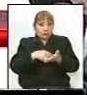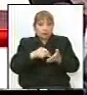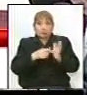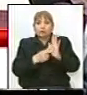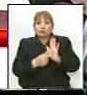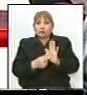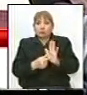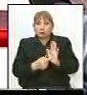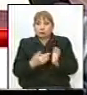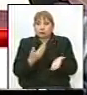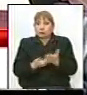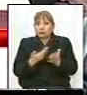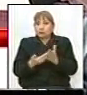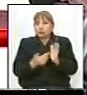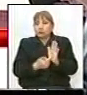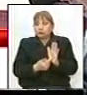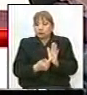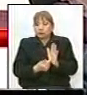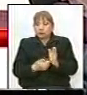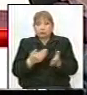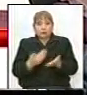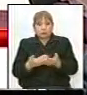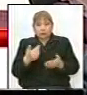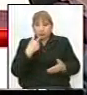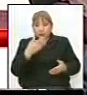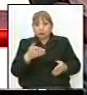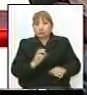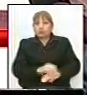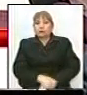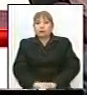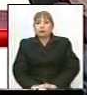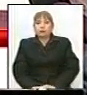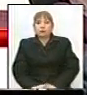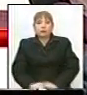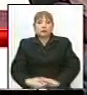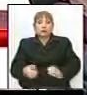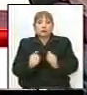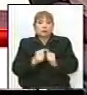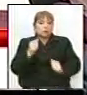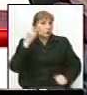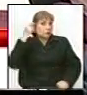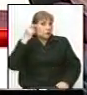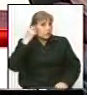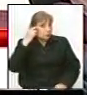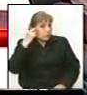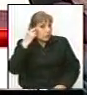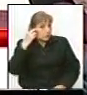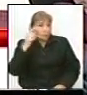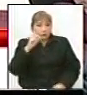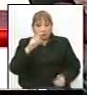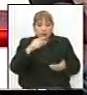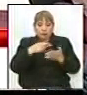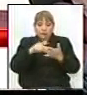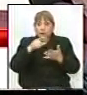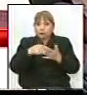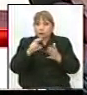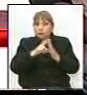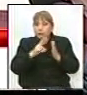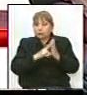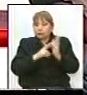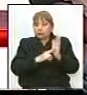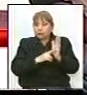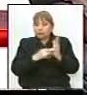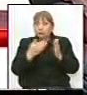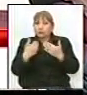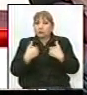Como había precisado, en este procedimiento de inscripción de organizaciones políticas, uno de los requisitos es tener